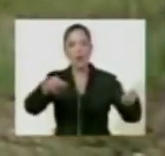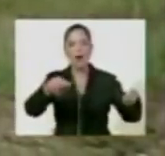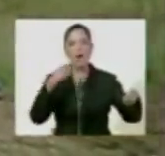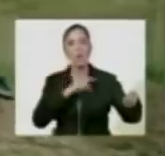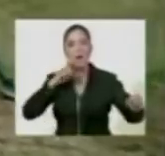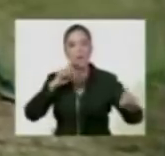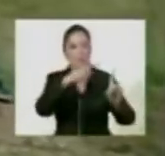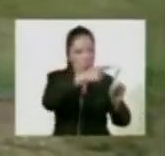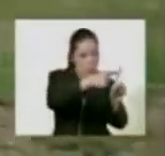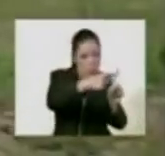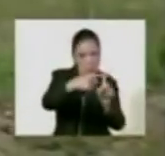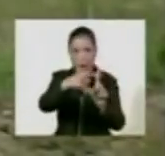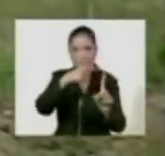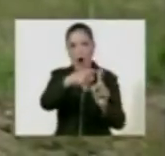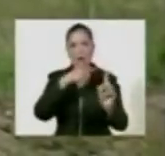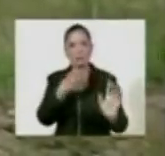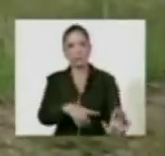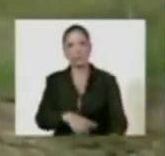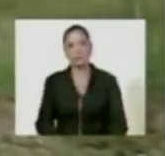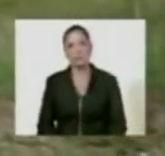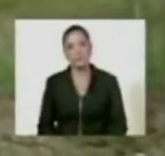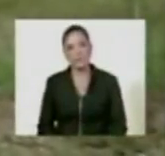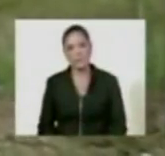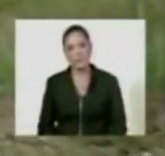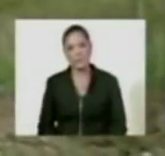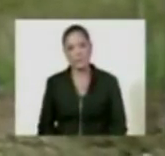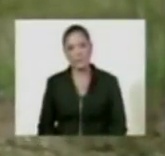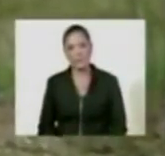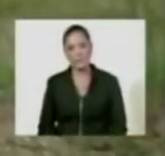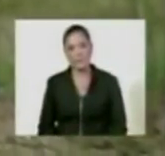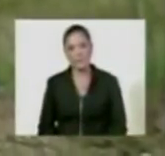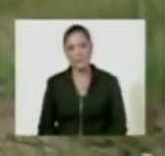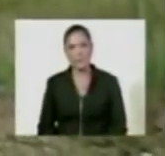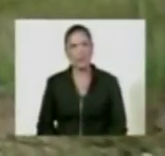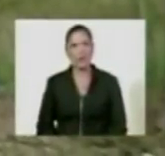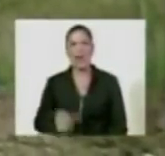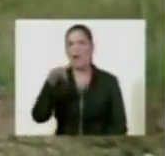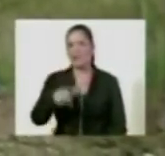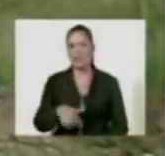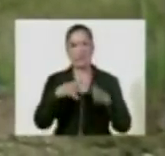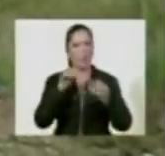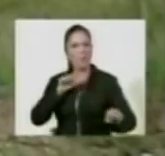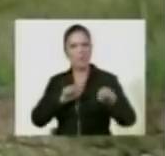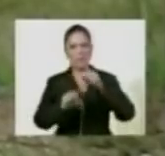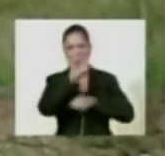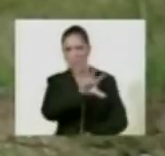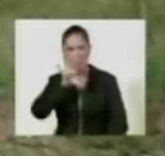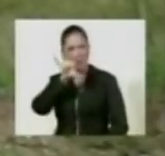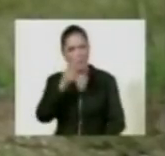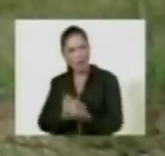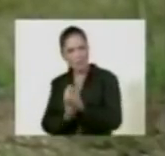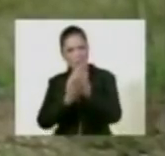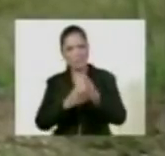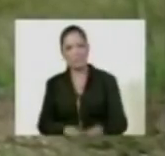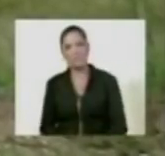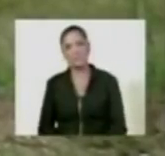¡Fuego! ¡Equipo de apoyo! ¡Por la patria! ¡Por la patria!